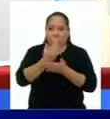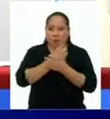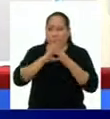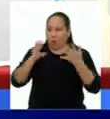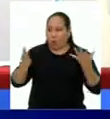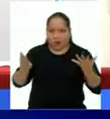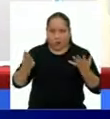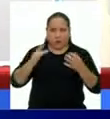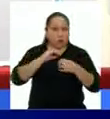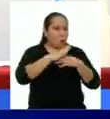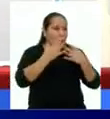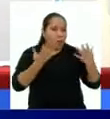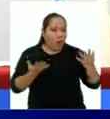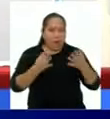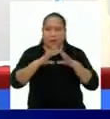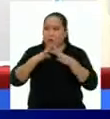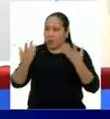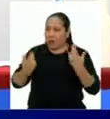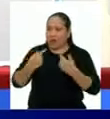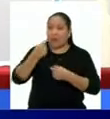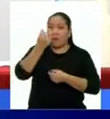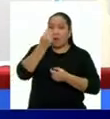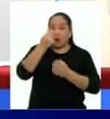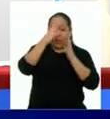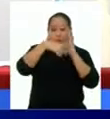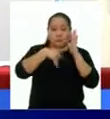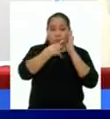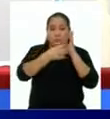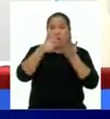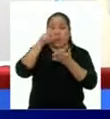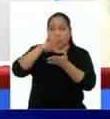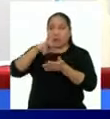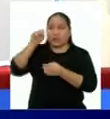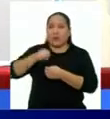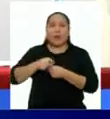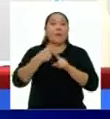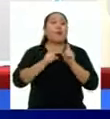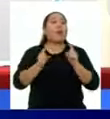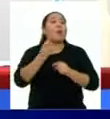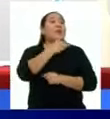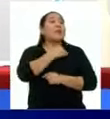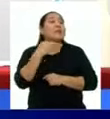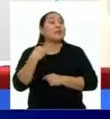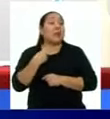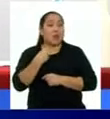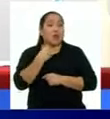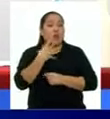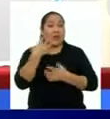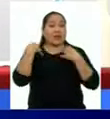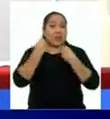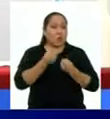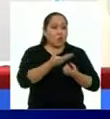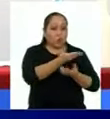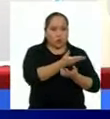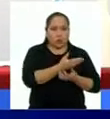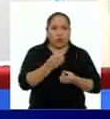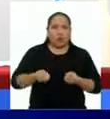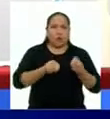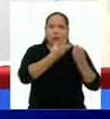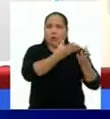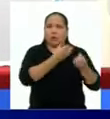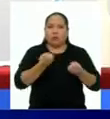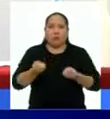que está en el presupuesto aprobado. Sin embargo, al Ministerio de Salud se le ha dado dinero por encima